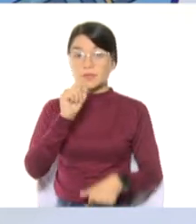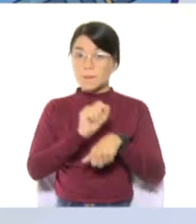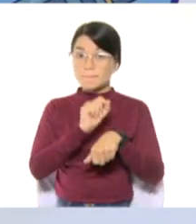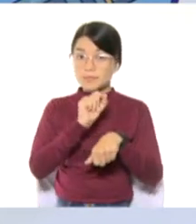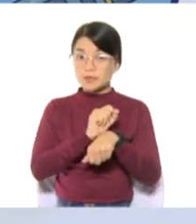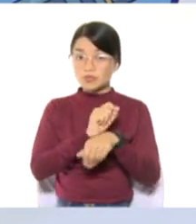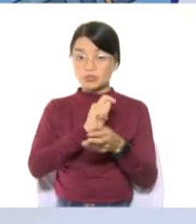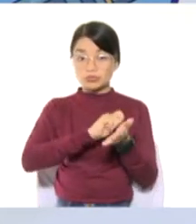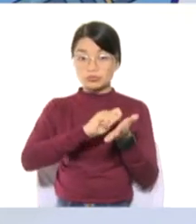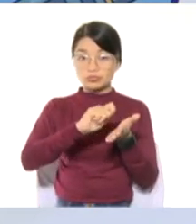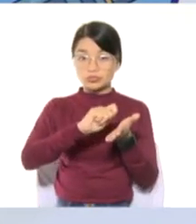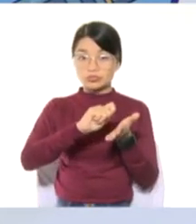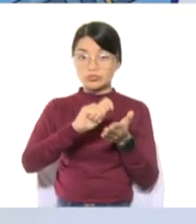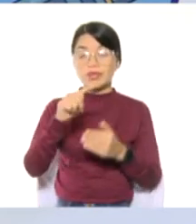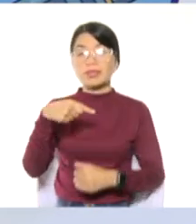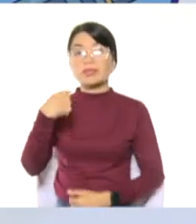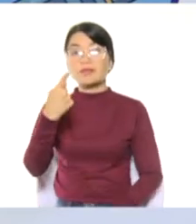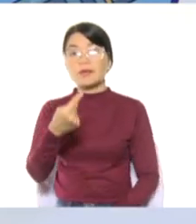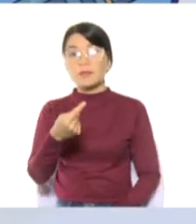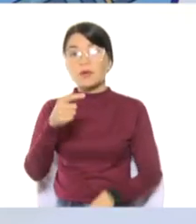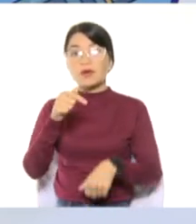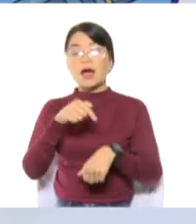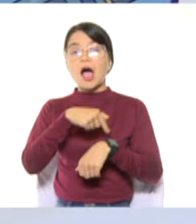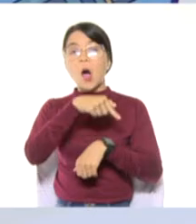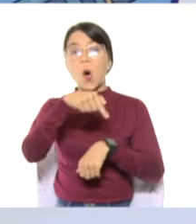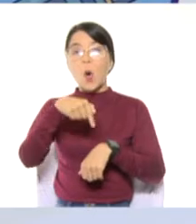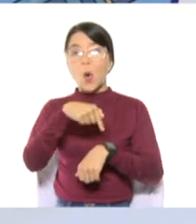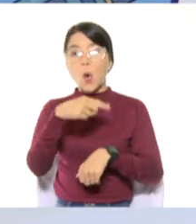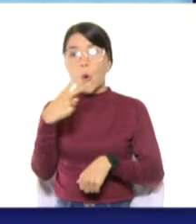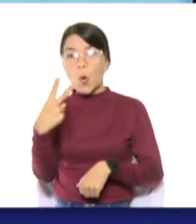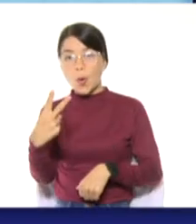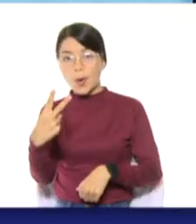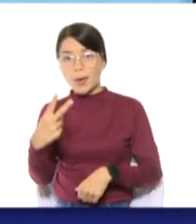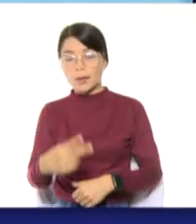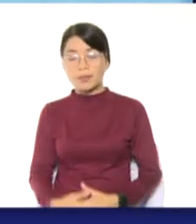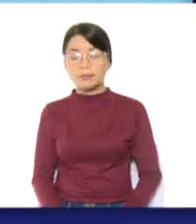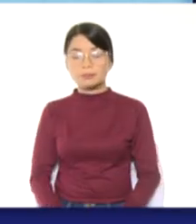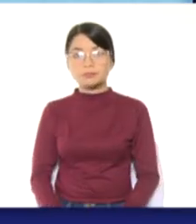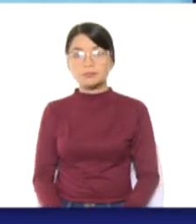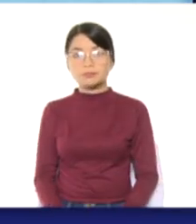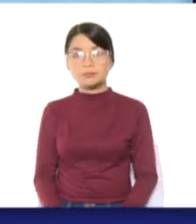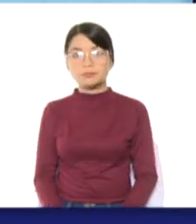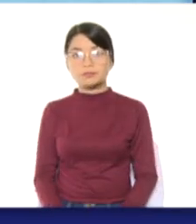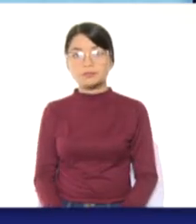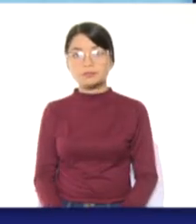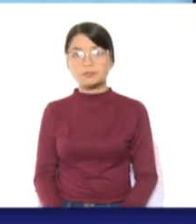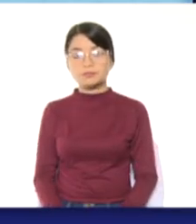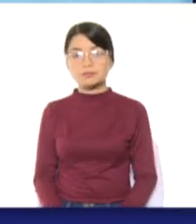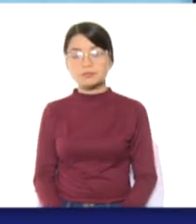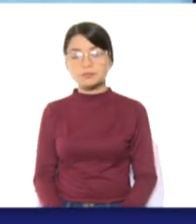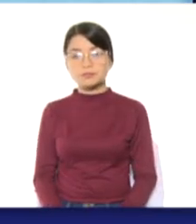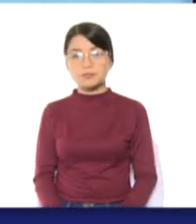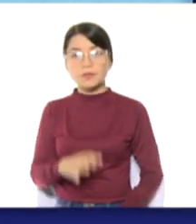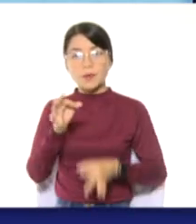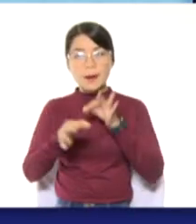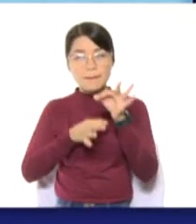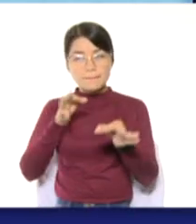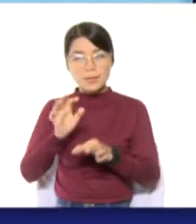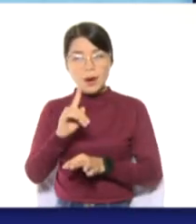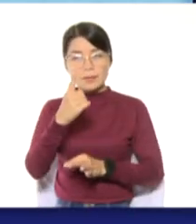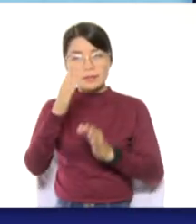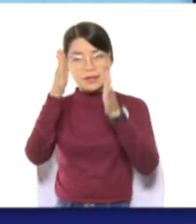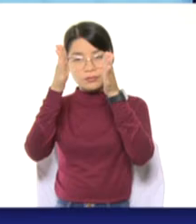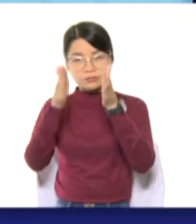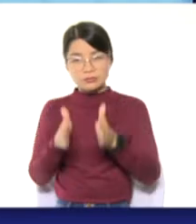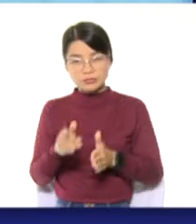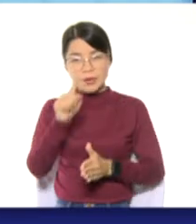va la hora. Muy pendientes con esto. Estamos hablando de la primera mitad, ¿ok? Estamos solamente viendo esta parte donde